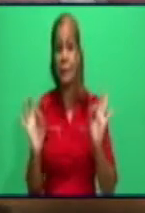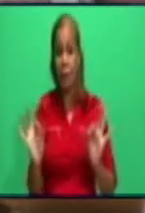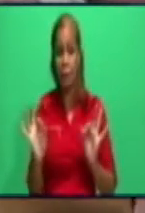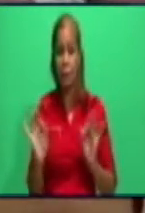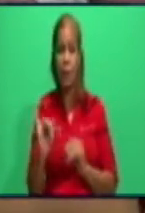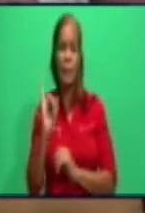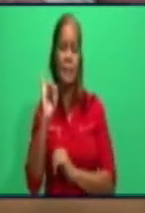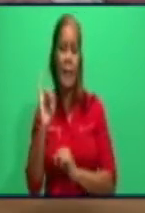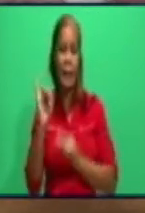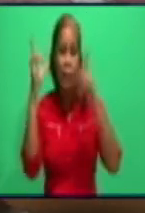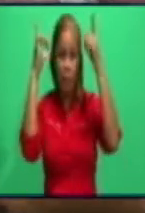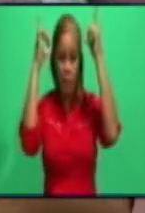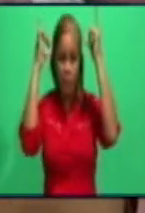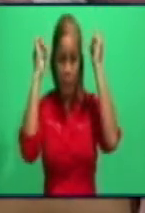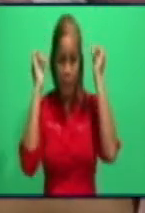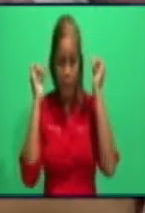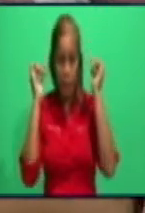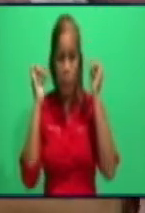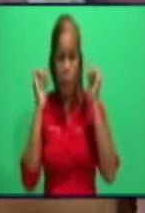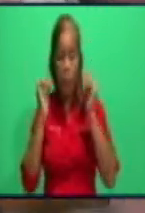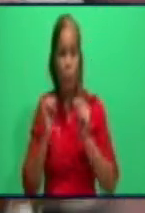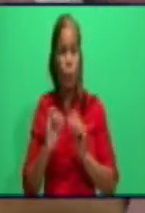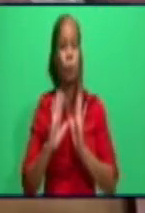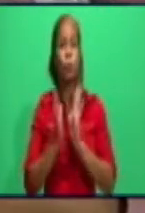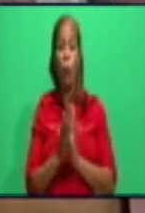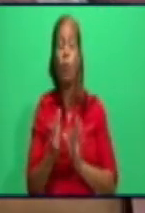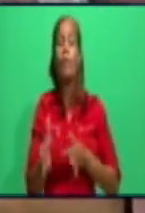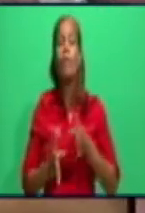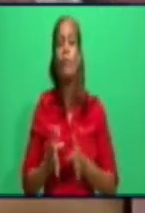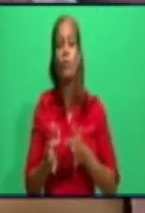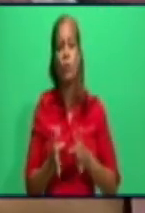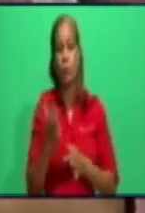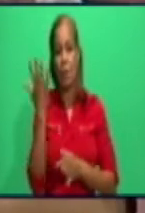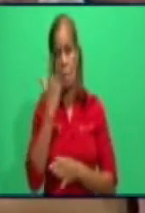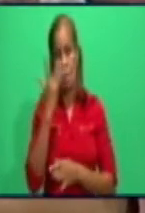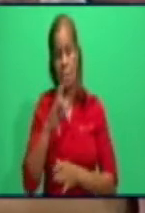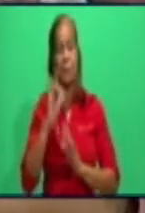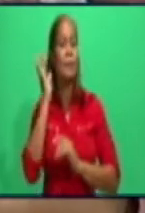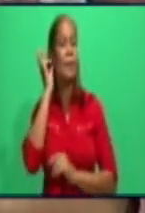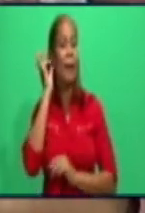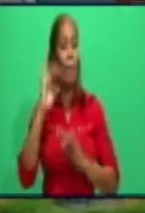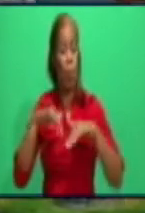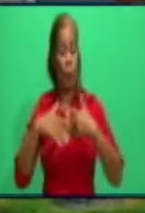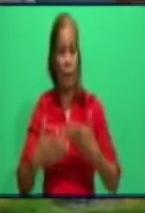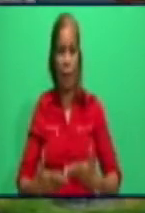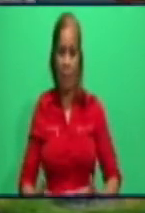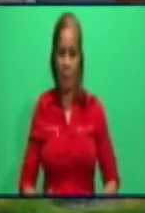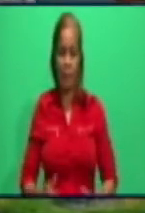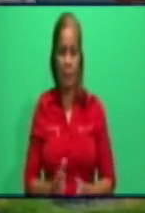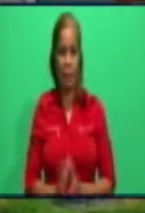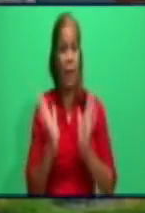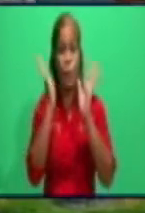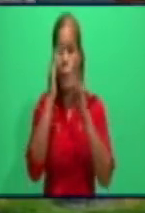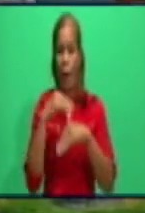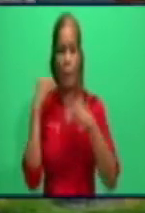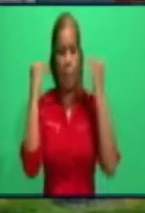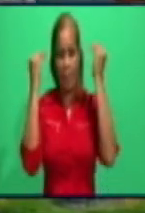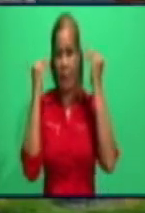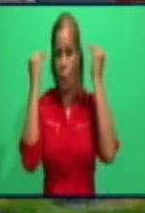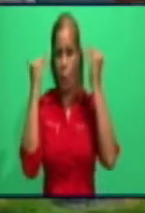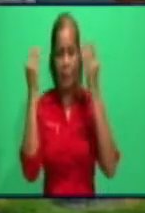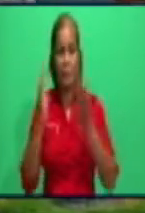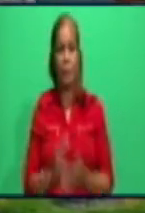un enfermero neonatólogo, pantrita, todo eso en función de ellos. No hay preocupación. No hay preocupación. Gracias, doctor. Al